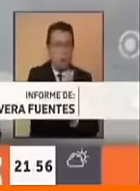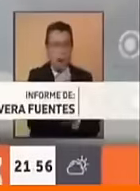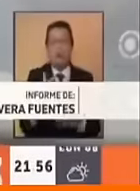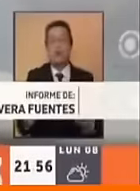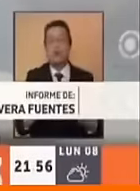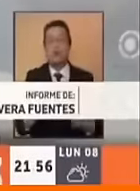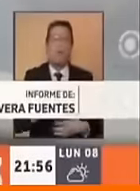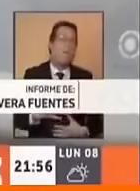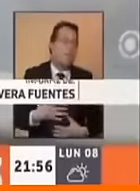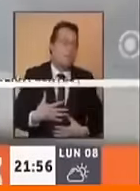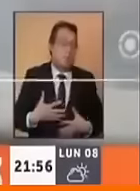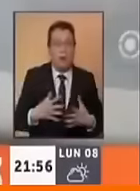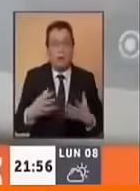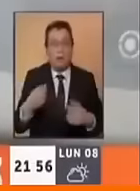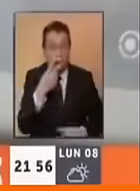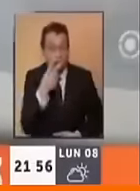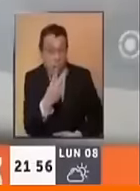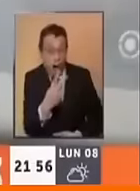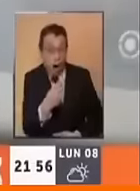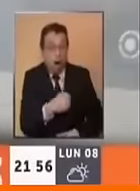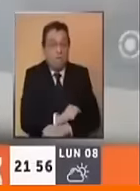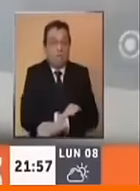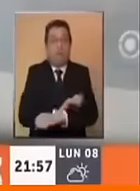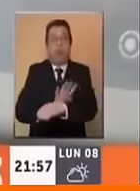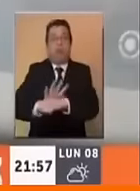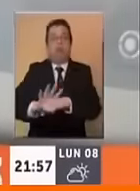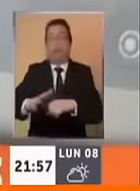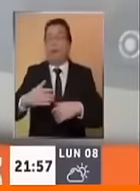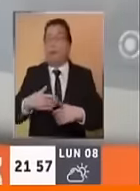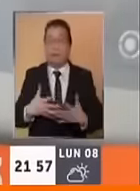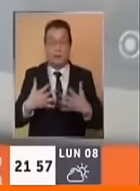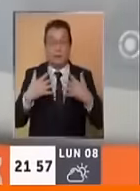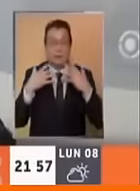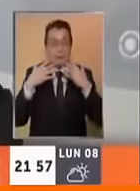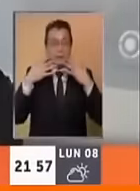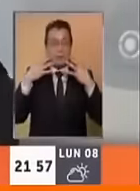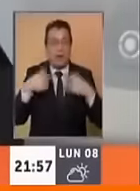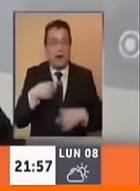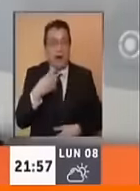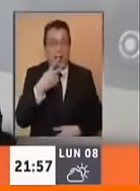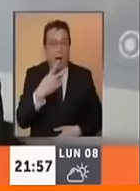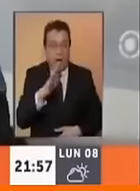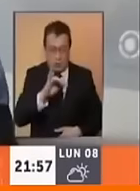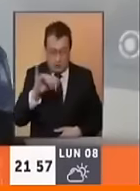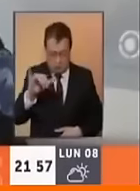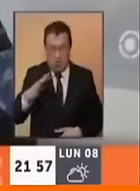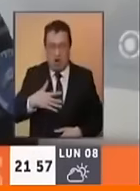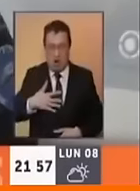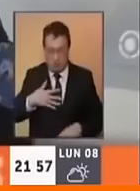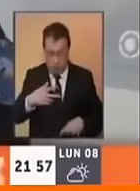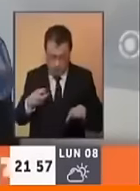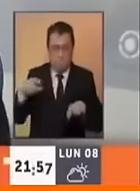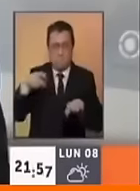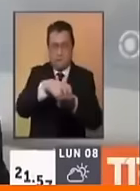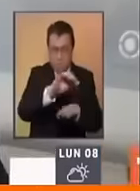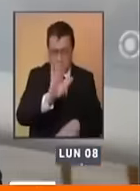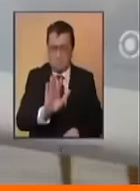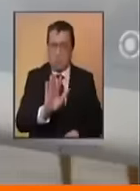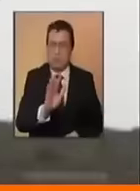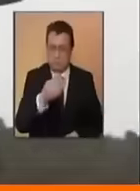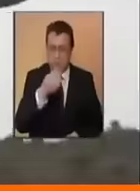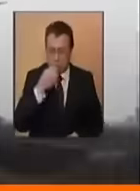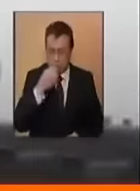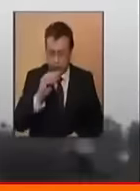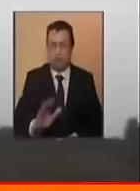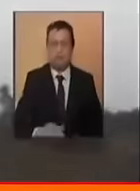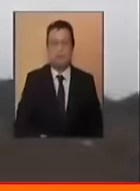es espectacular. Todo. Entonces cada vez que lo veo a mí me emociona, me quedo como tiesa, así, hoy lo miro y algún día yo voy a ser la que está volando ese